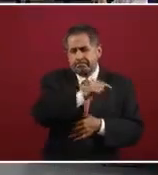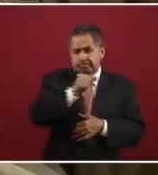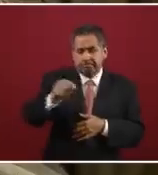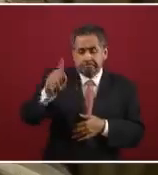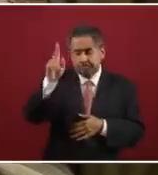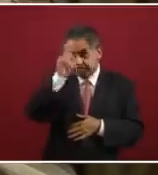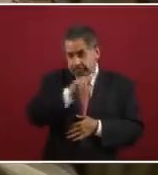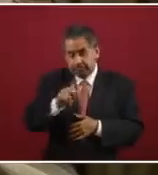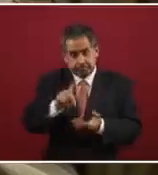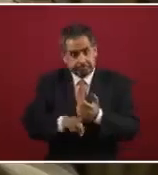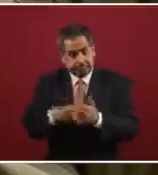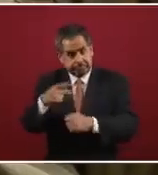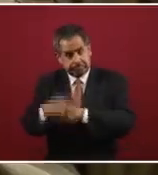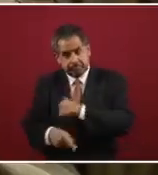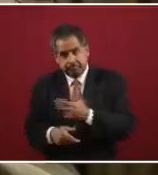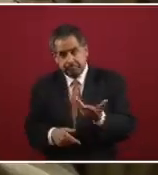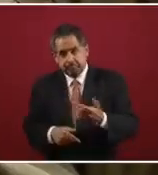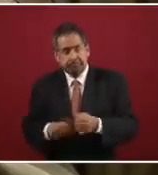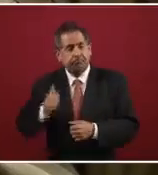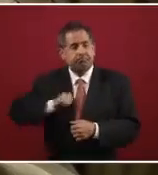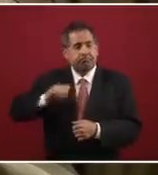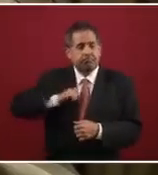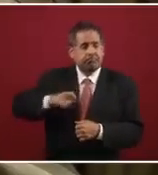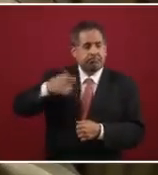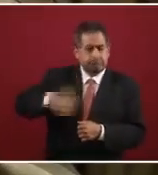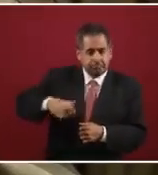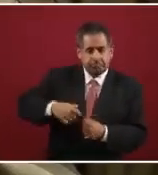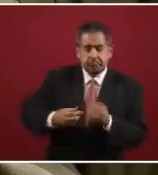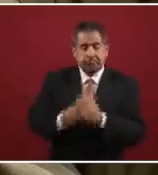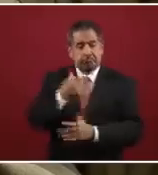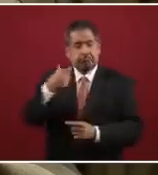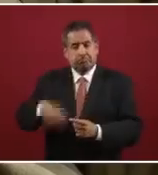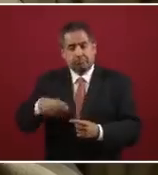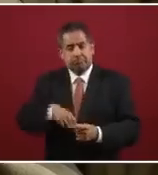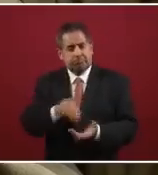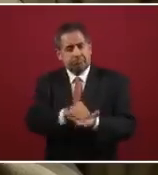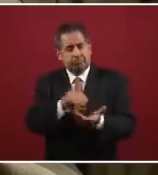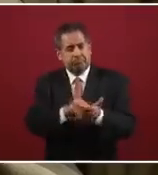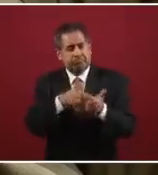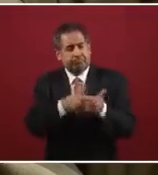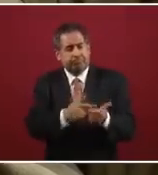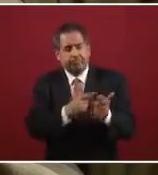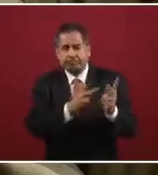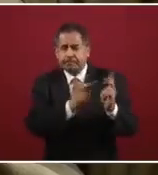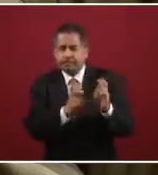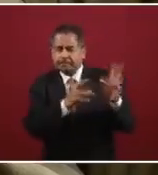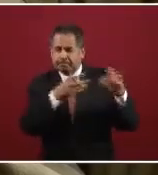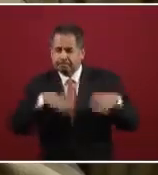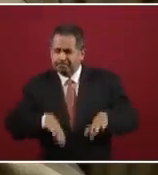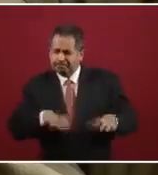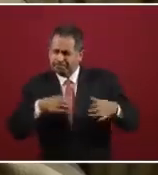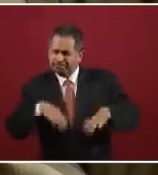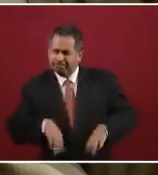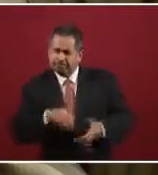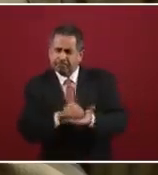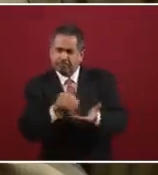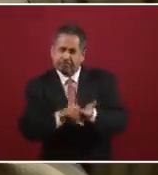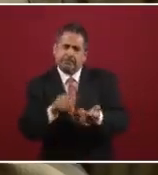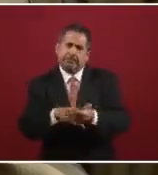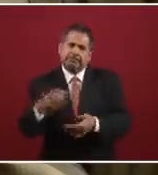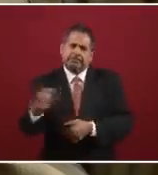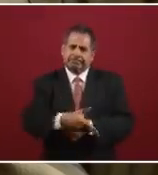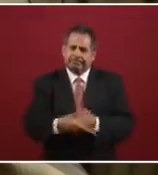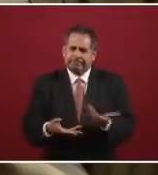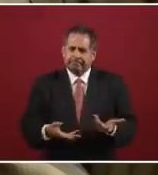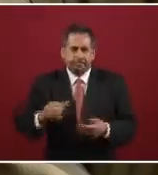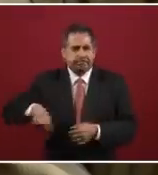cosa tilín que hay a esos ricos de antes y los ricos que ahora te quieren seguir nadando laure están haciendo son más ricos no sufren